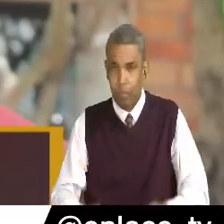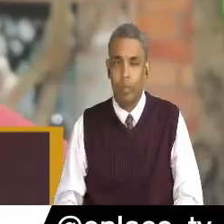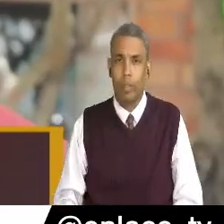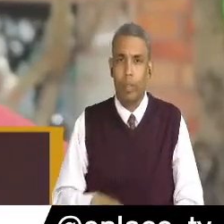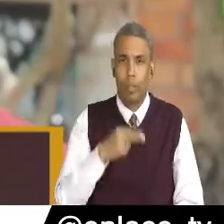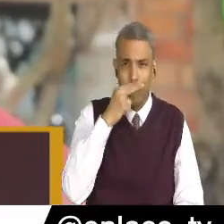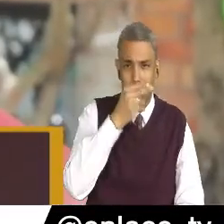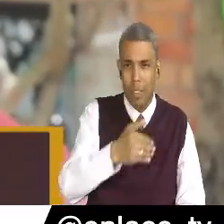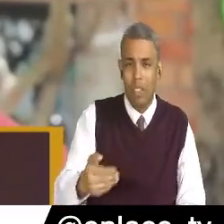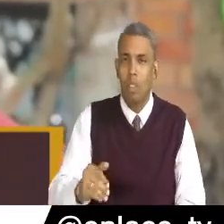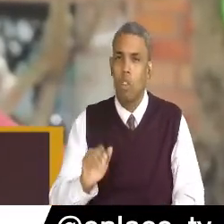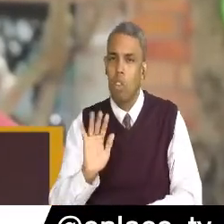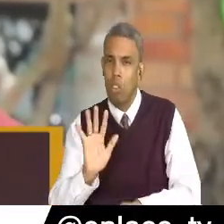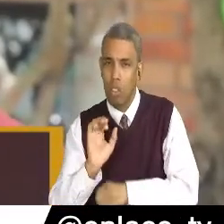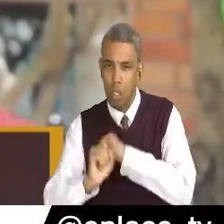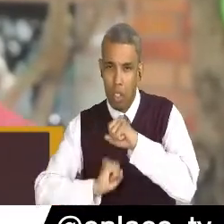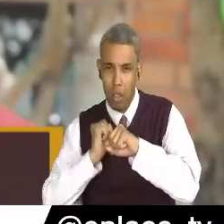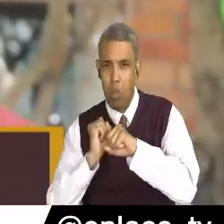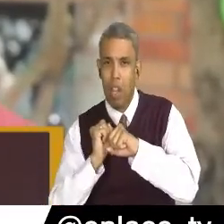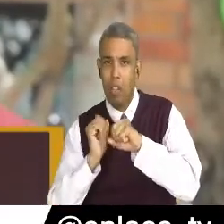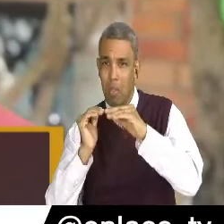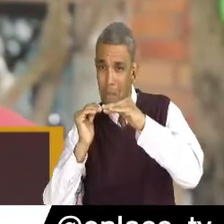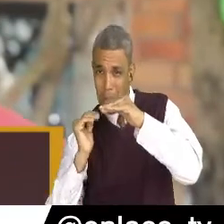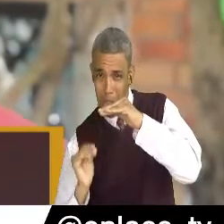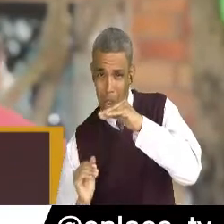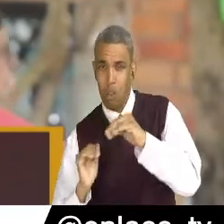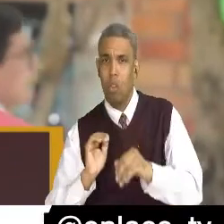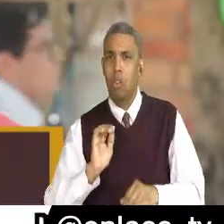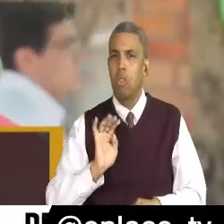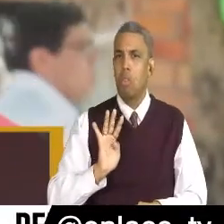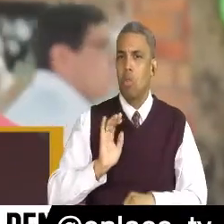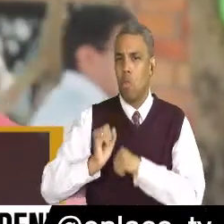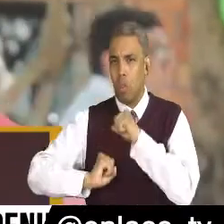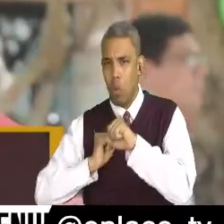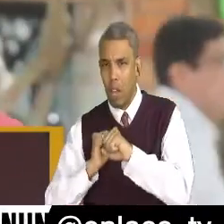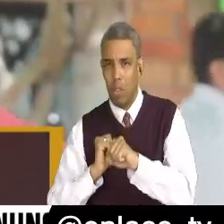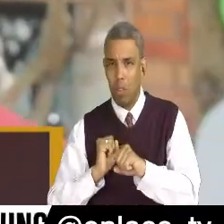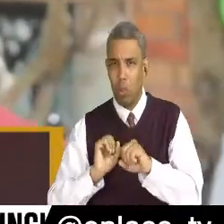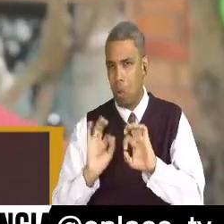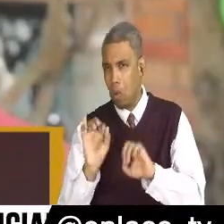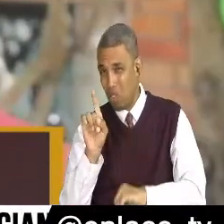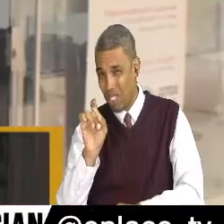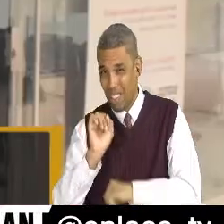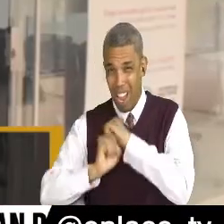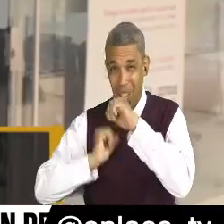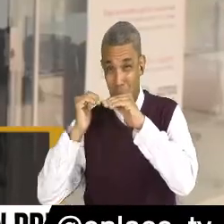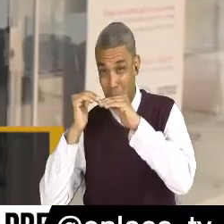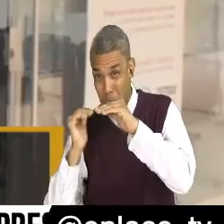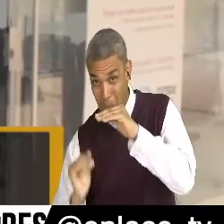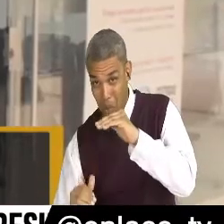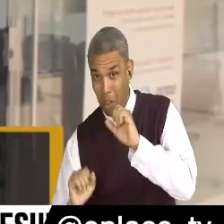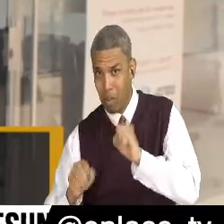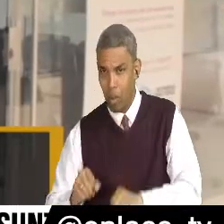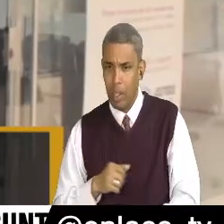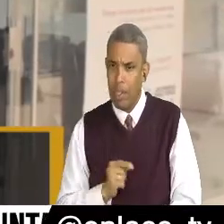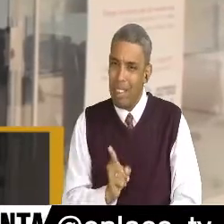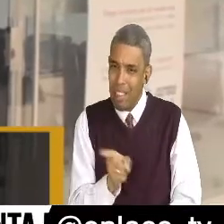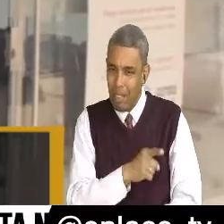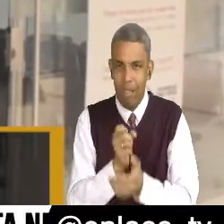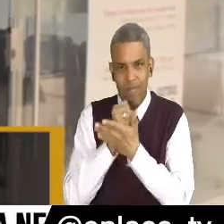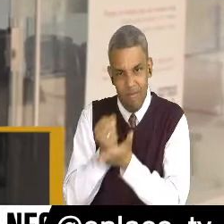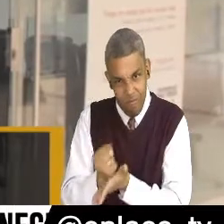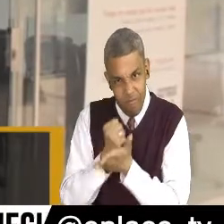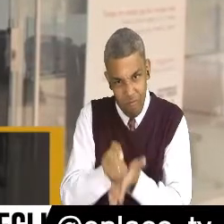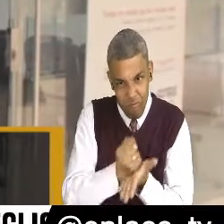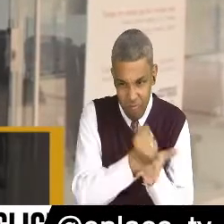niños menores de 5 años o menores de 6 años si queremos abarcar una población que también necesitamos,